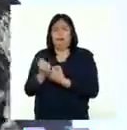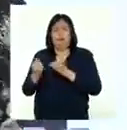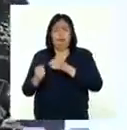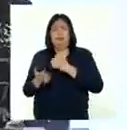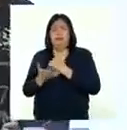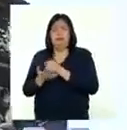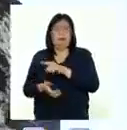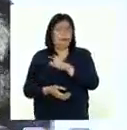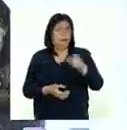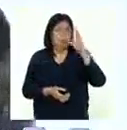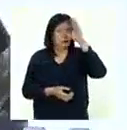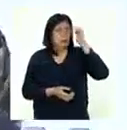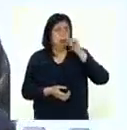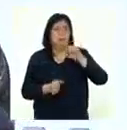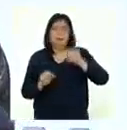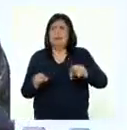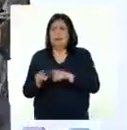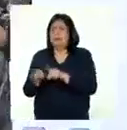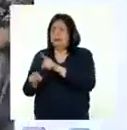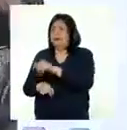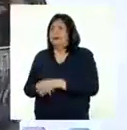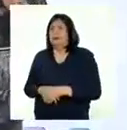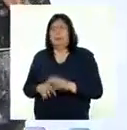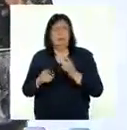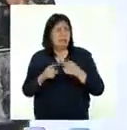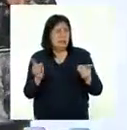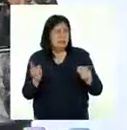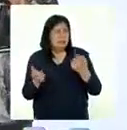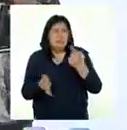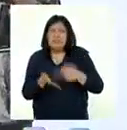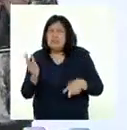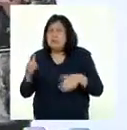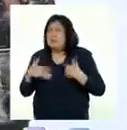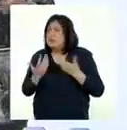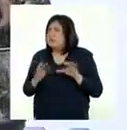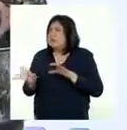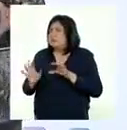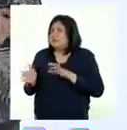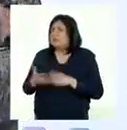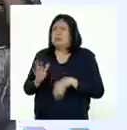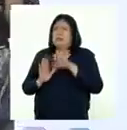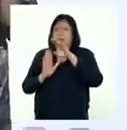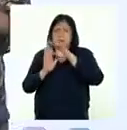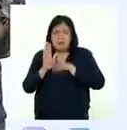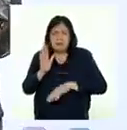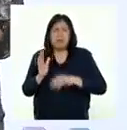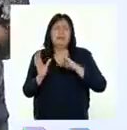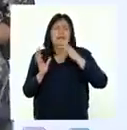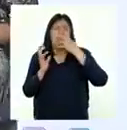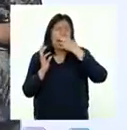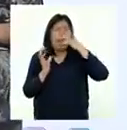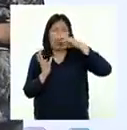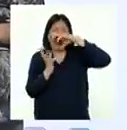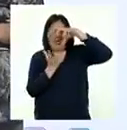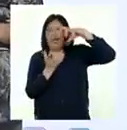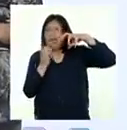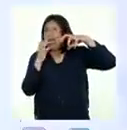estoy segura que los chicos y chicas en casa también. Pero, ¿qué acciones concretas podemos hacer para reducir el calentamiento